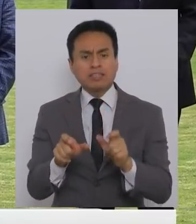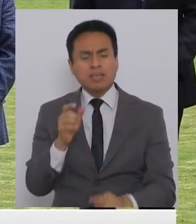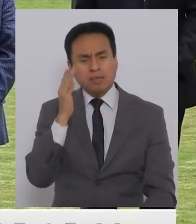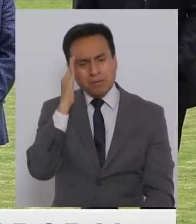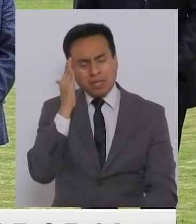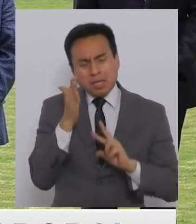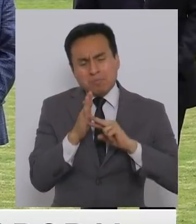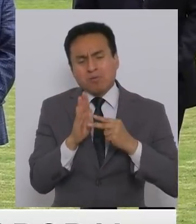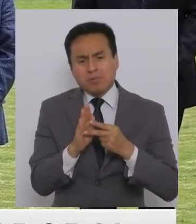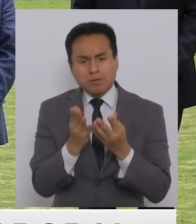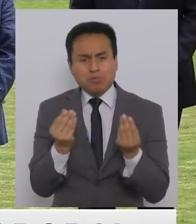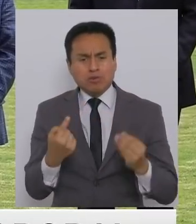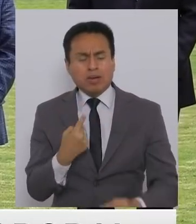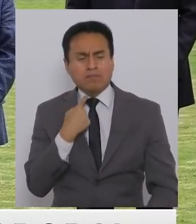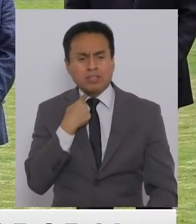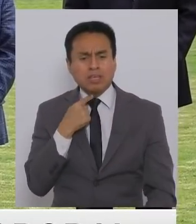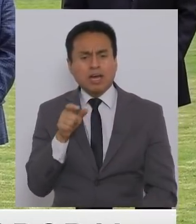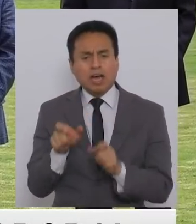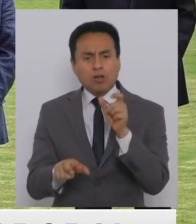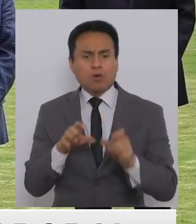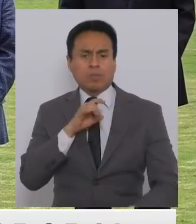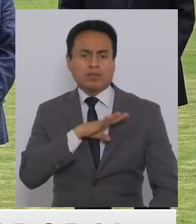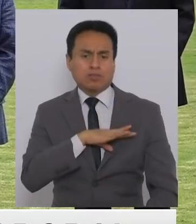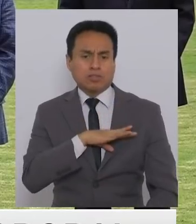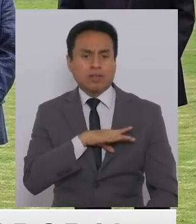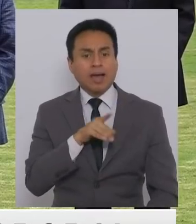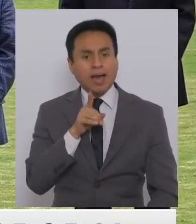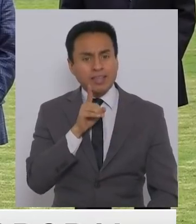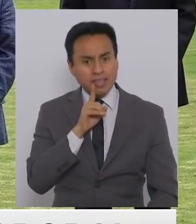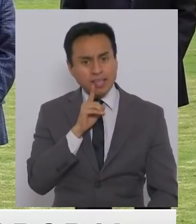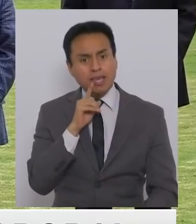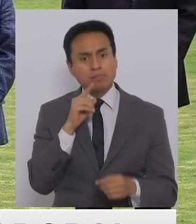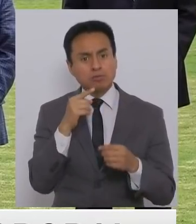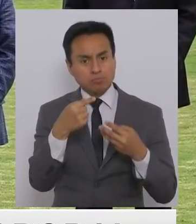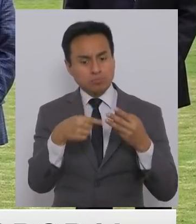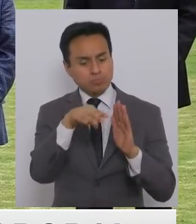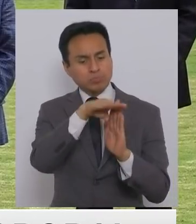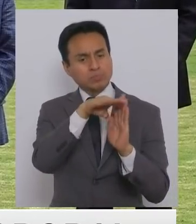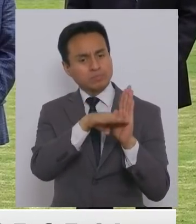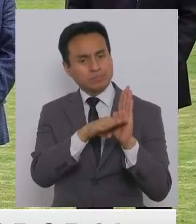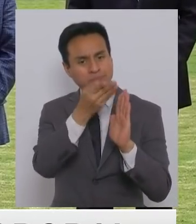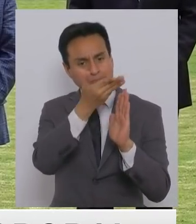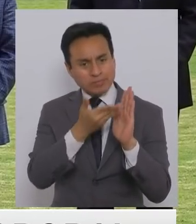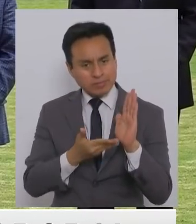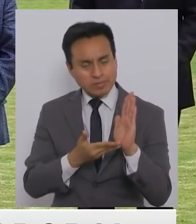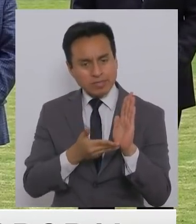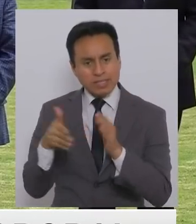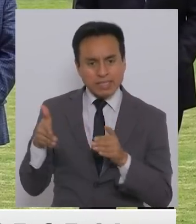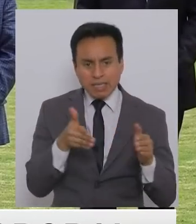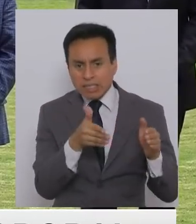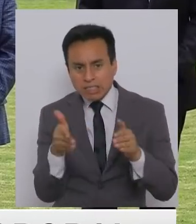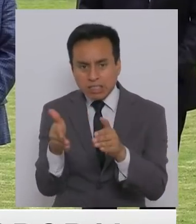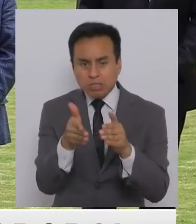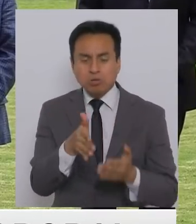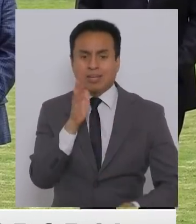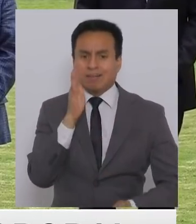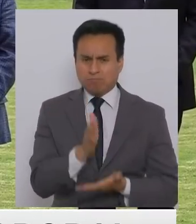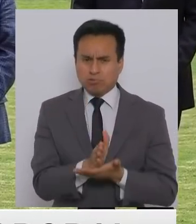que afectan a nuestros compatriotas. Ahí tenemos una carta de navegación muy